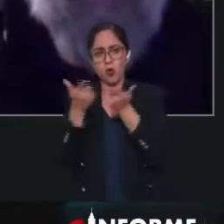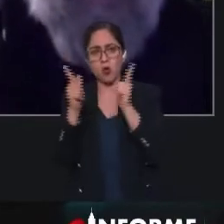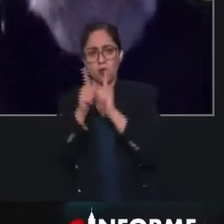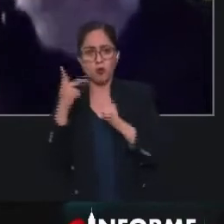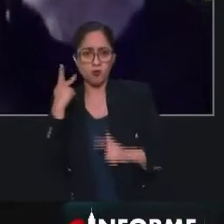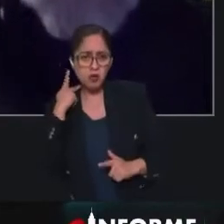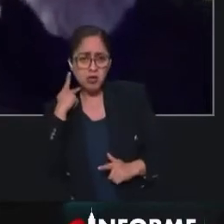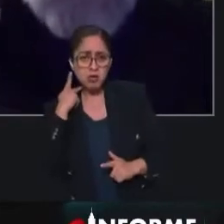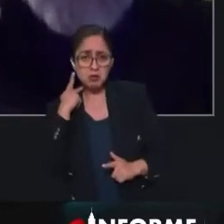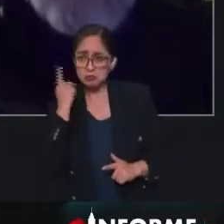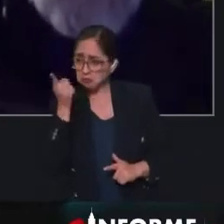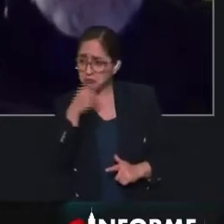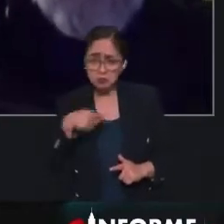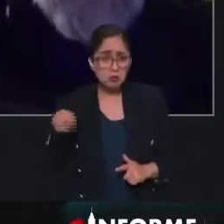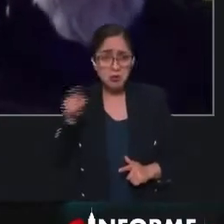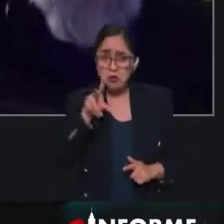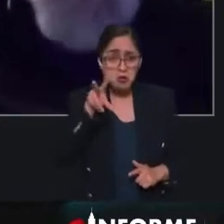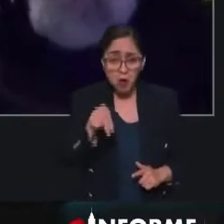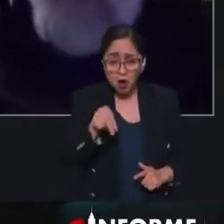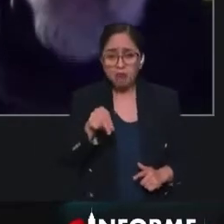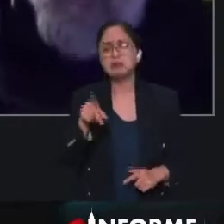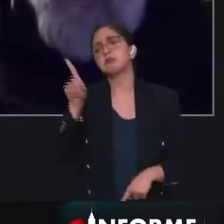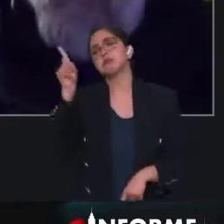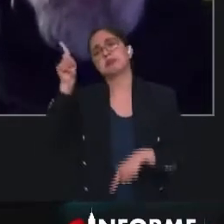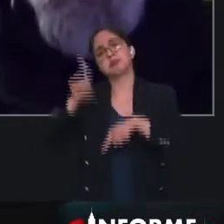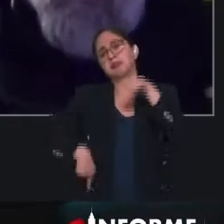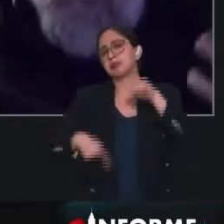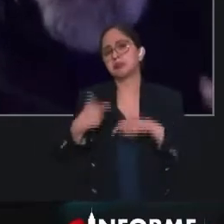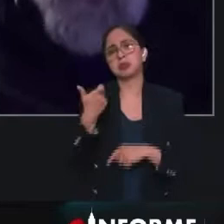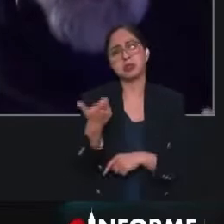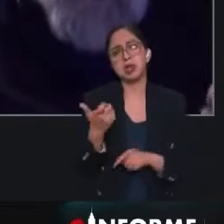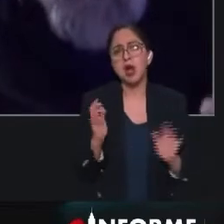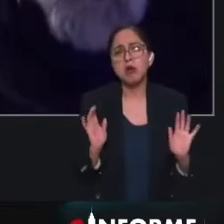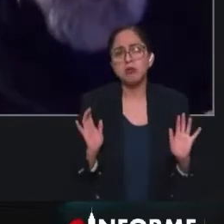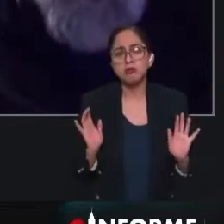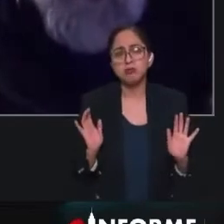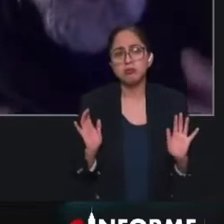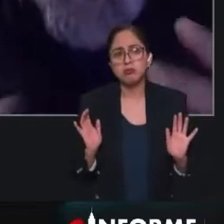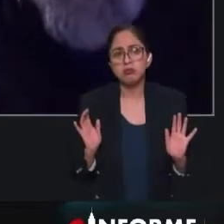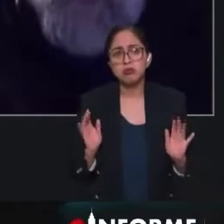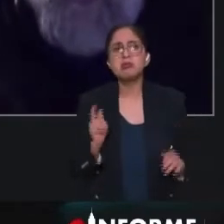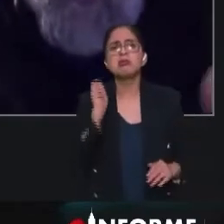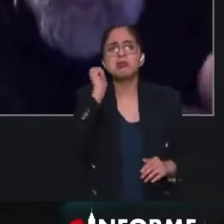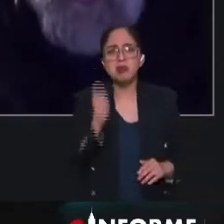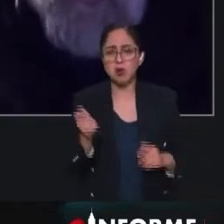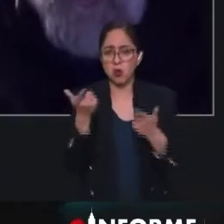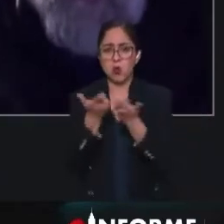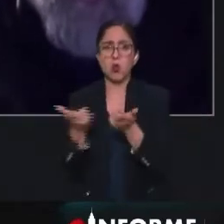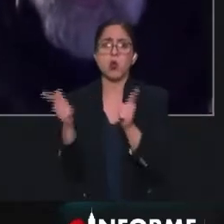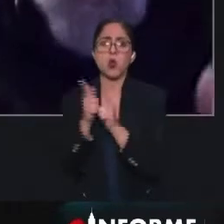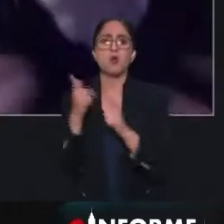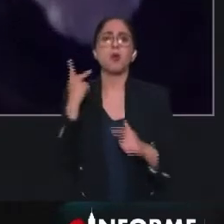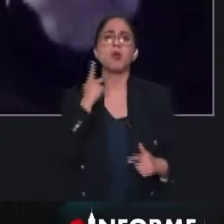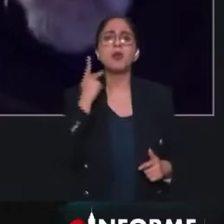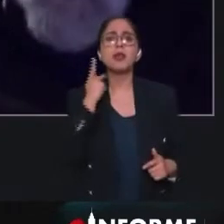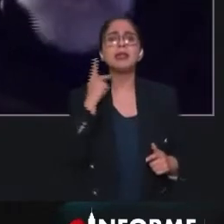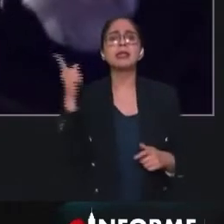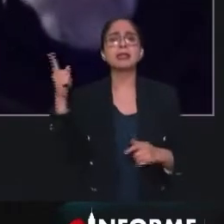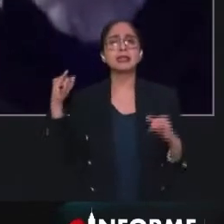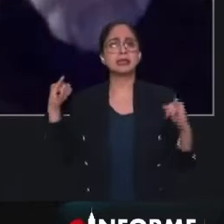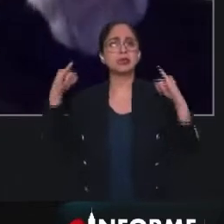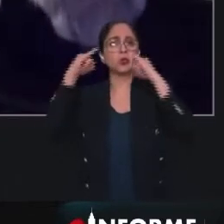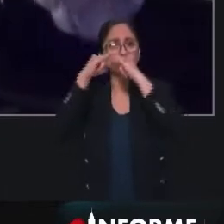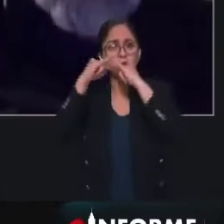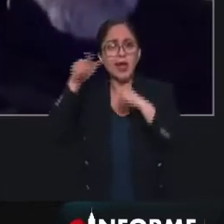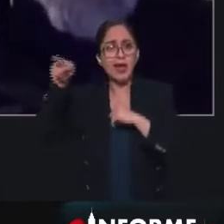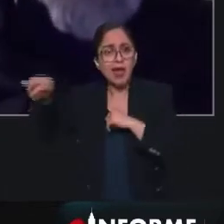dinero. Por favor. Ahora, porque sí, los partidos son instituciones, son entidades administradoras